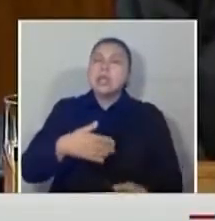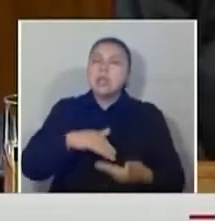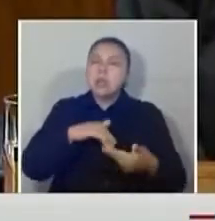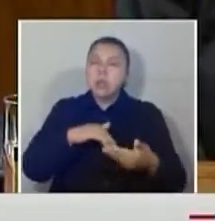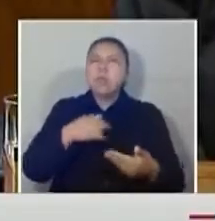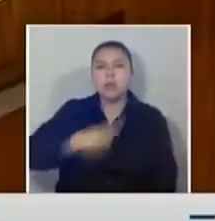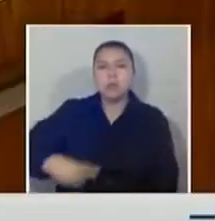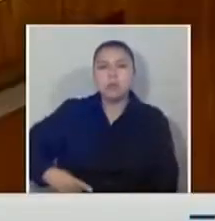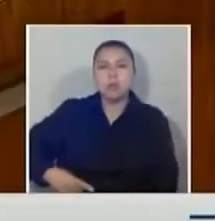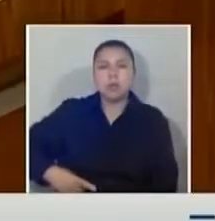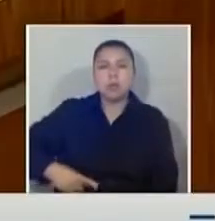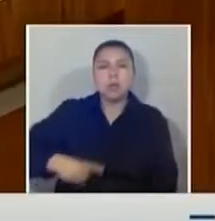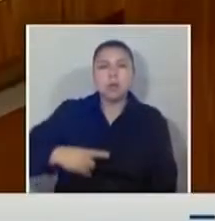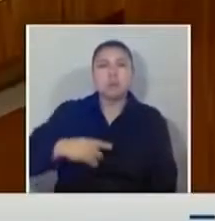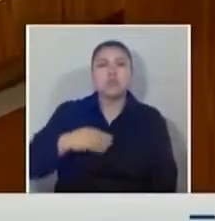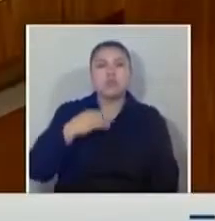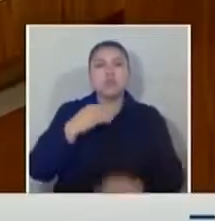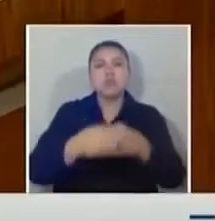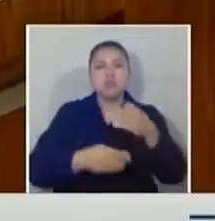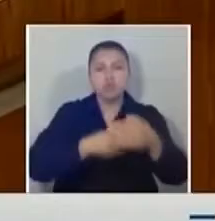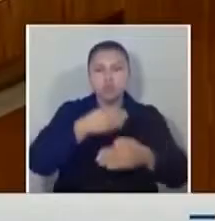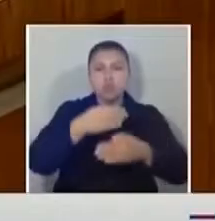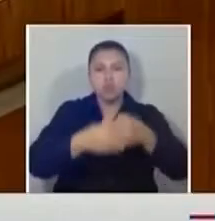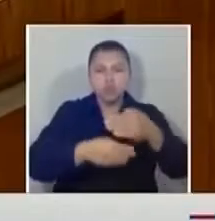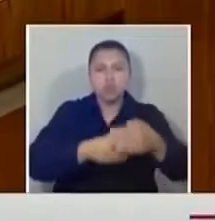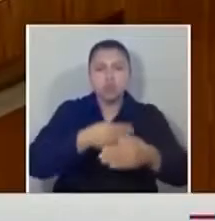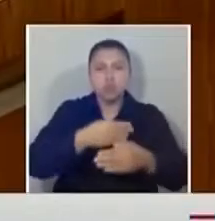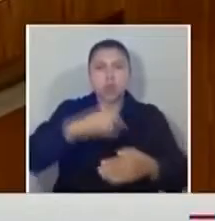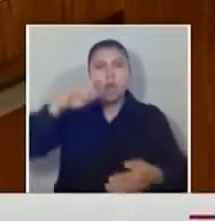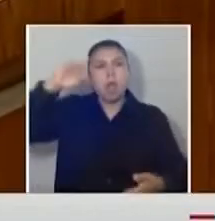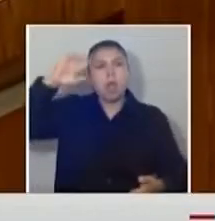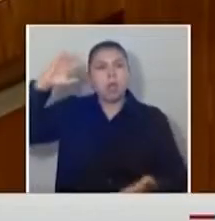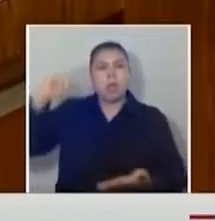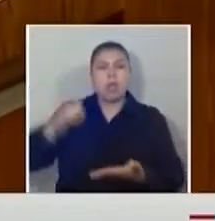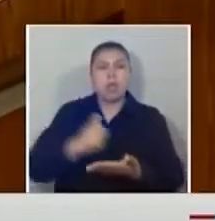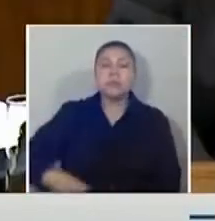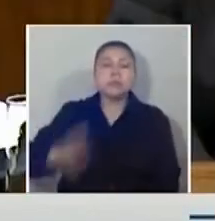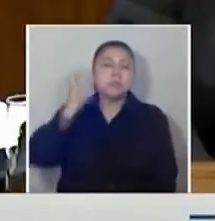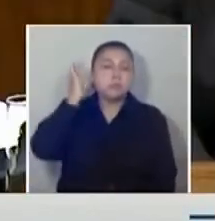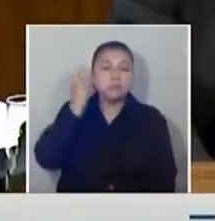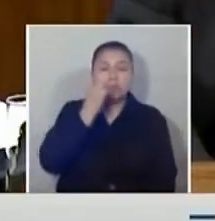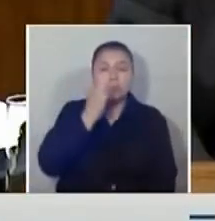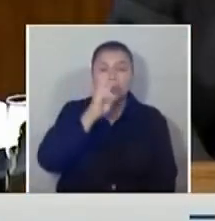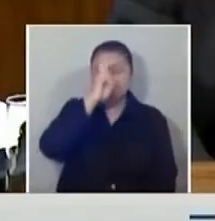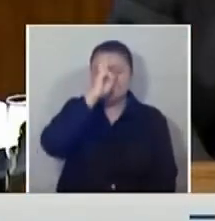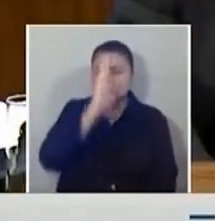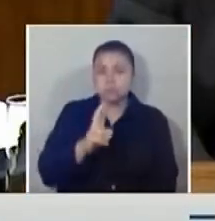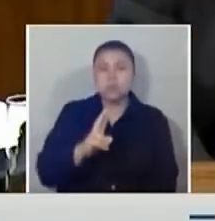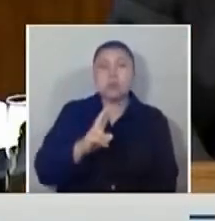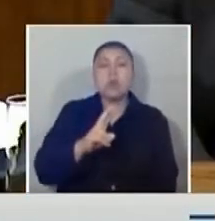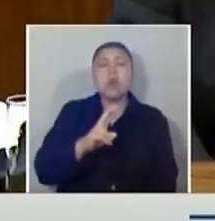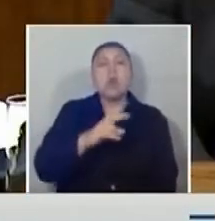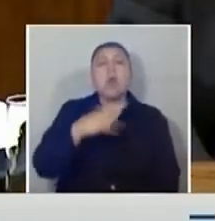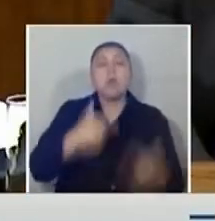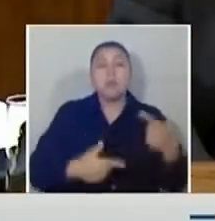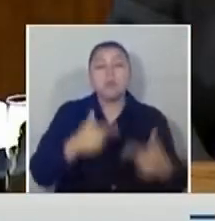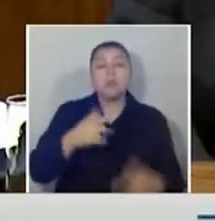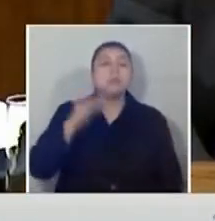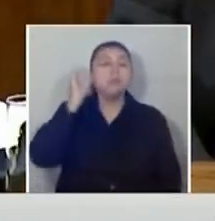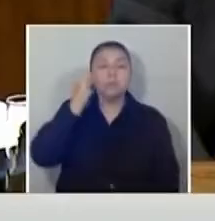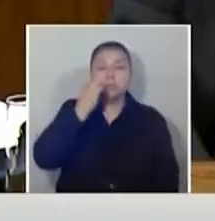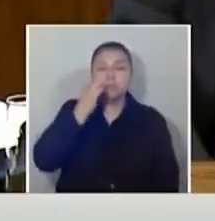señaló, se le señaló un reproche, ¿no? Que igual es importante, pero un reproche no da para una acusación